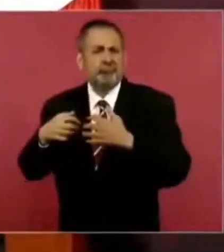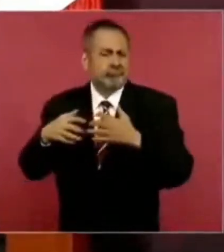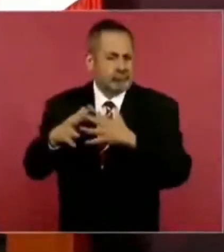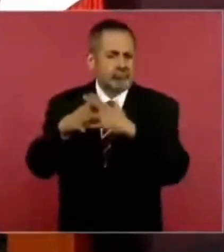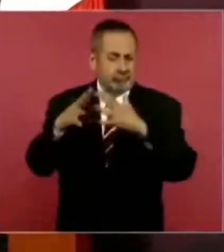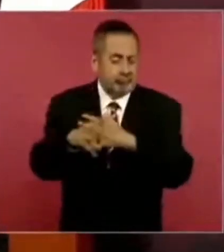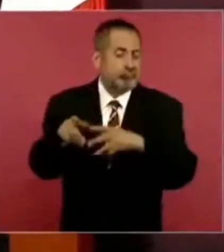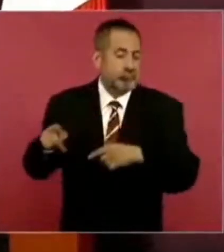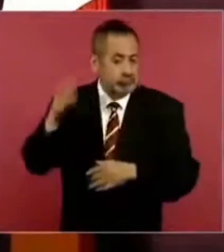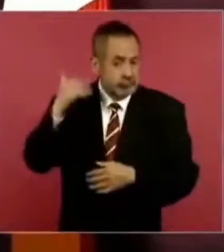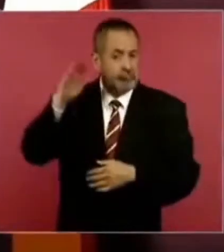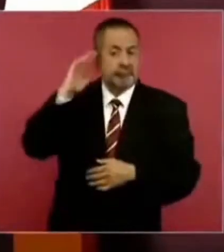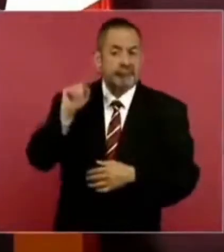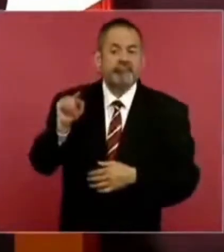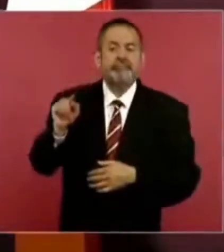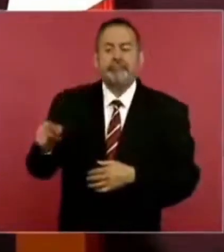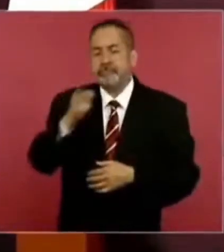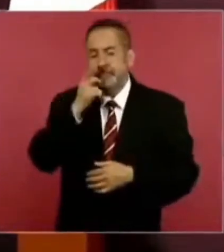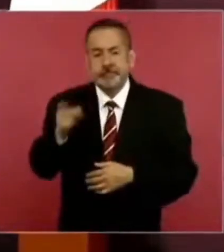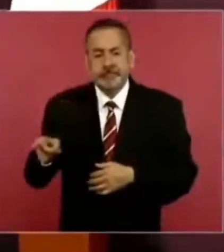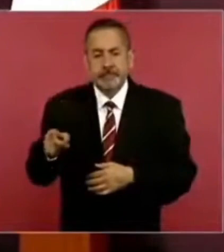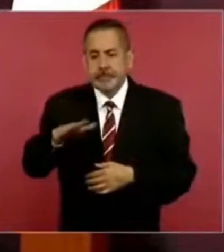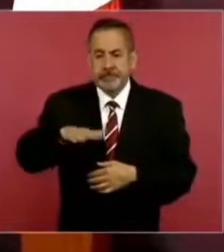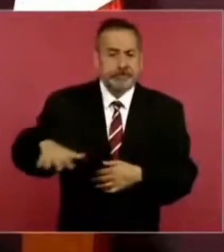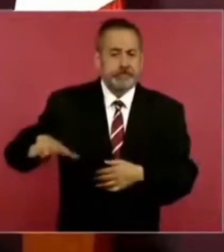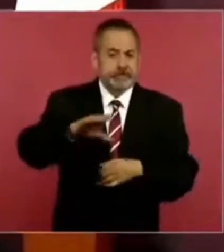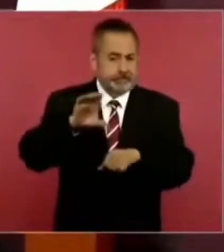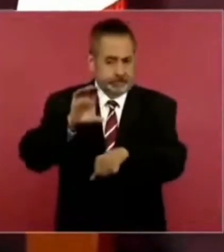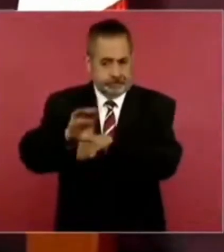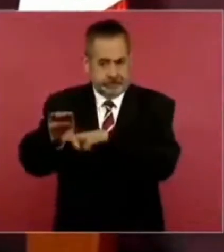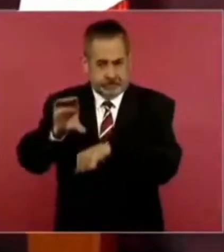que los colombianos